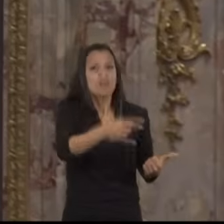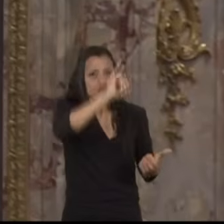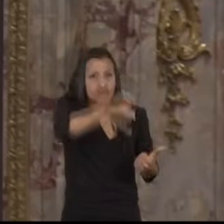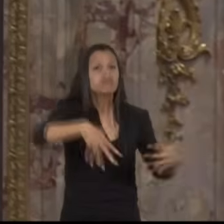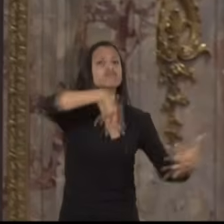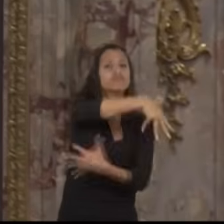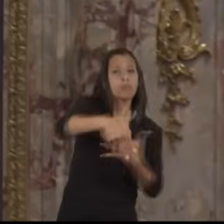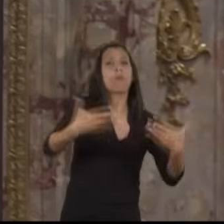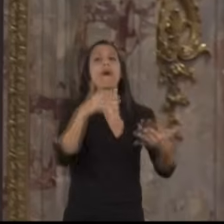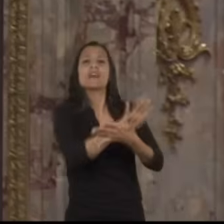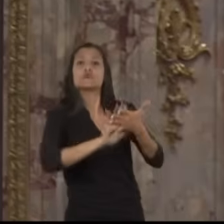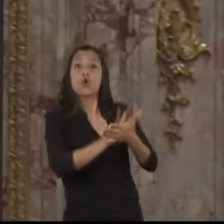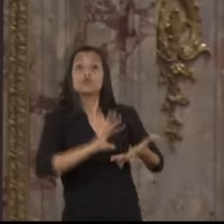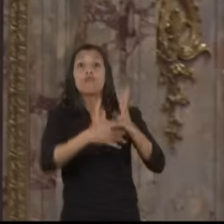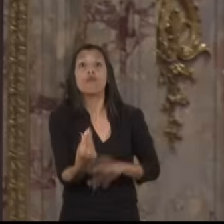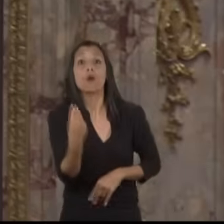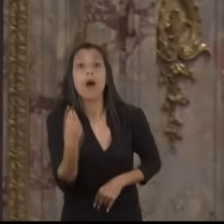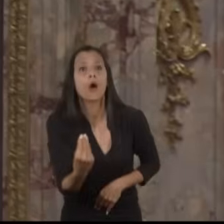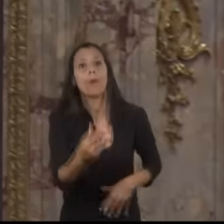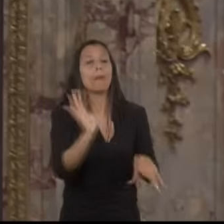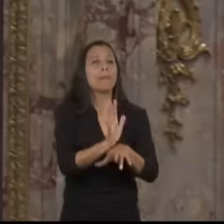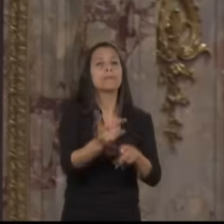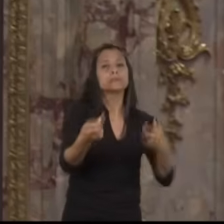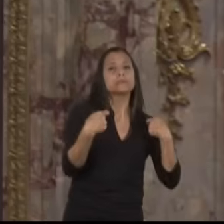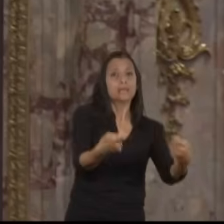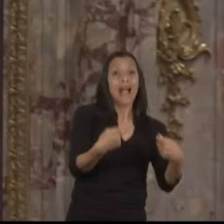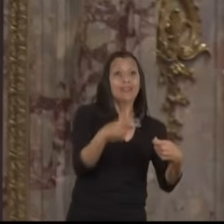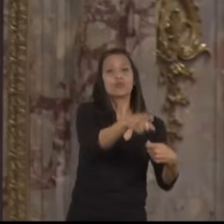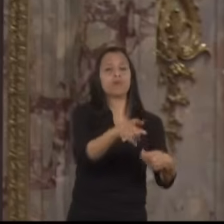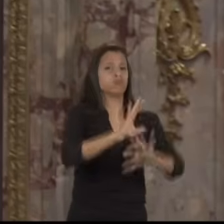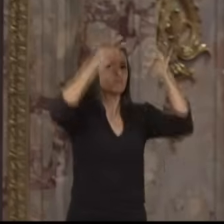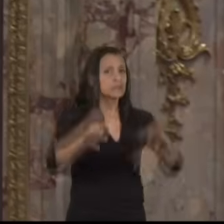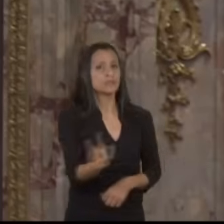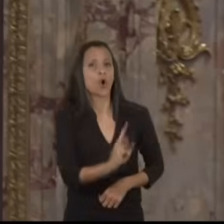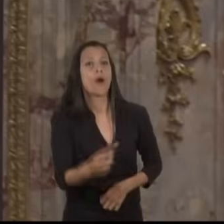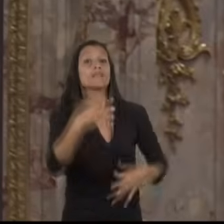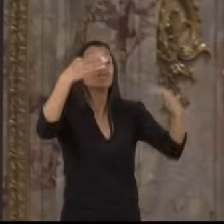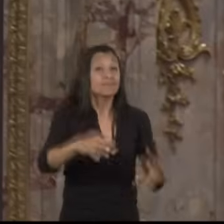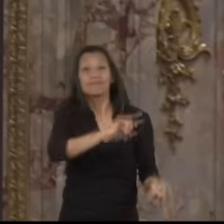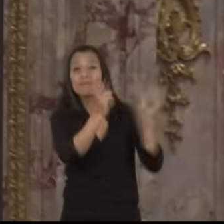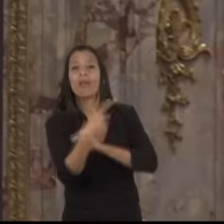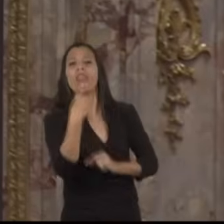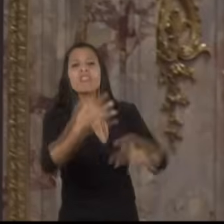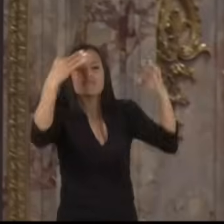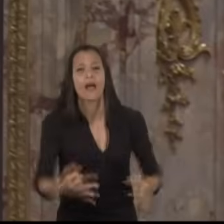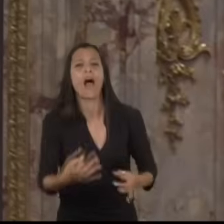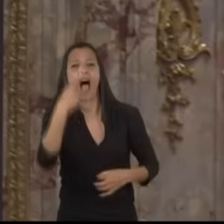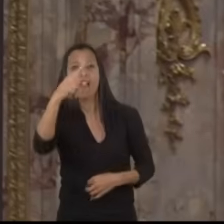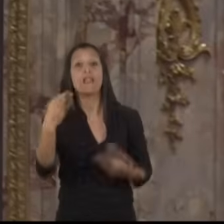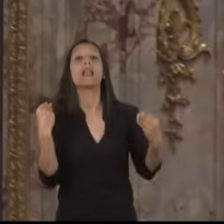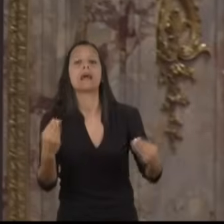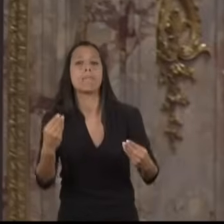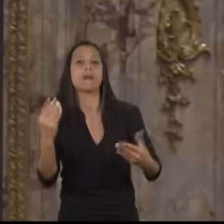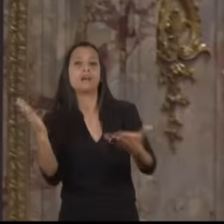crisis supuestamente estimulando el consumo, que es un eufemismo para decir emitir más dinero. Y